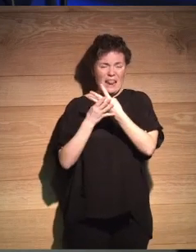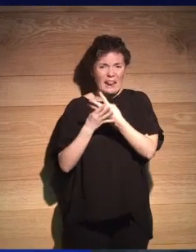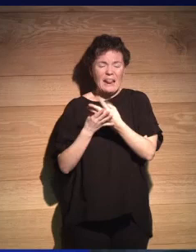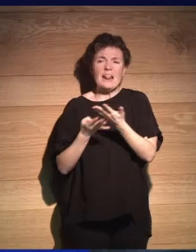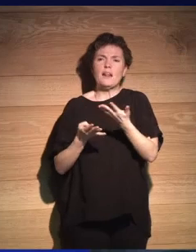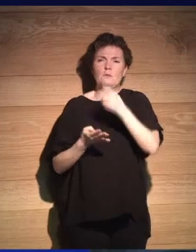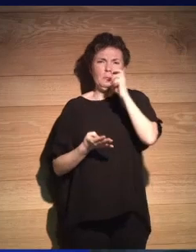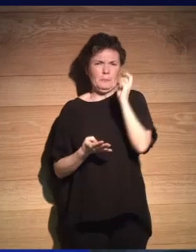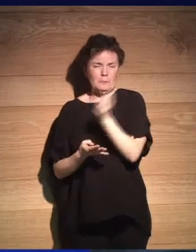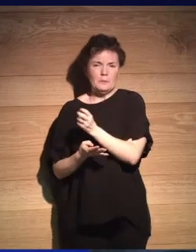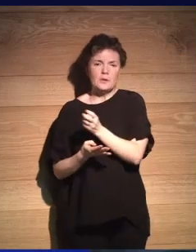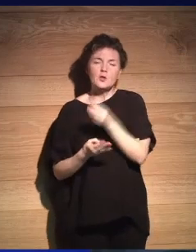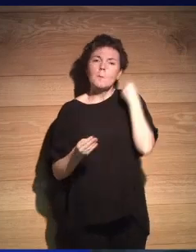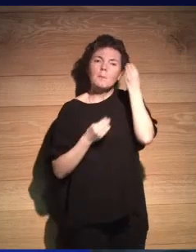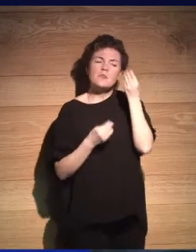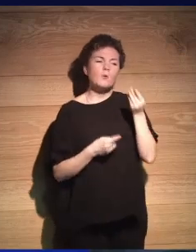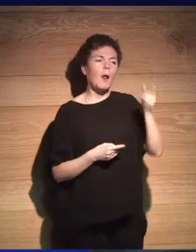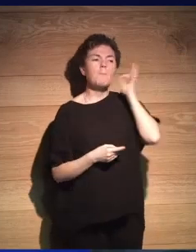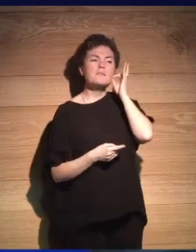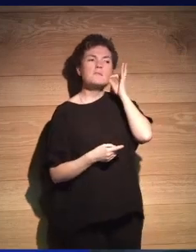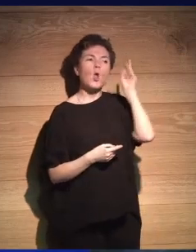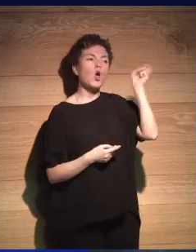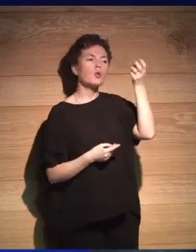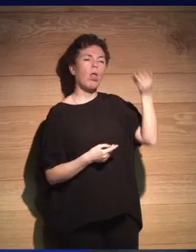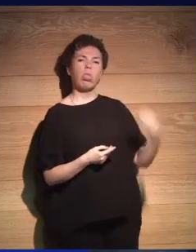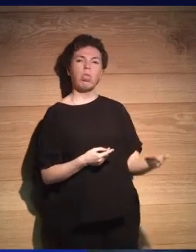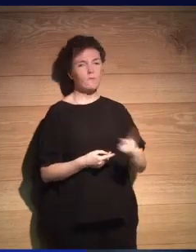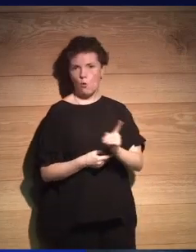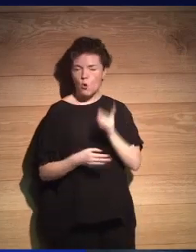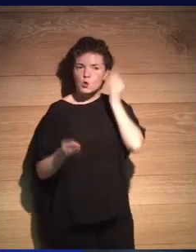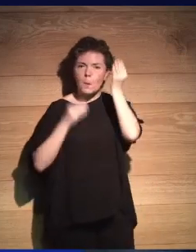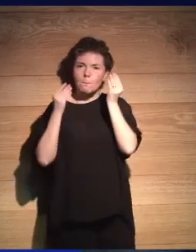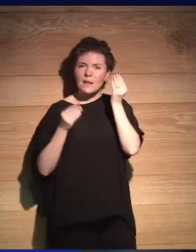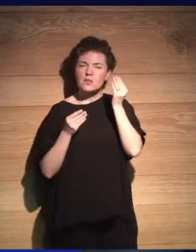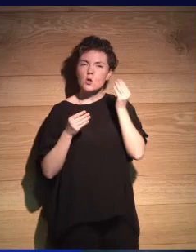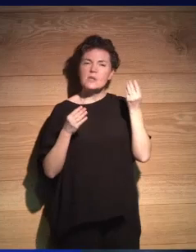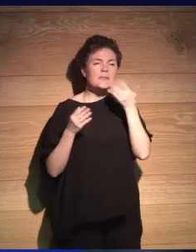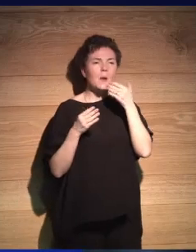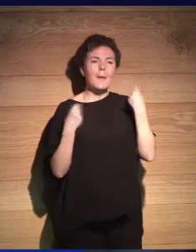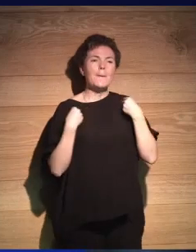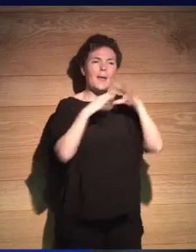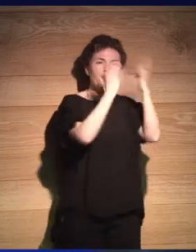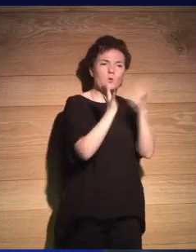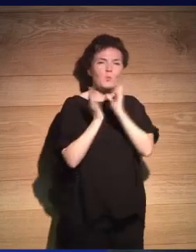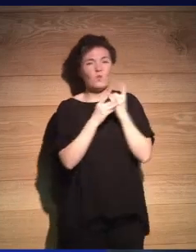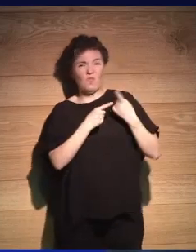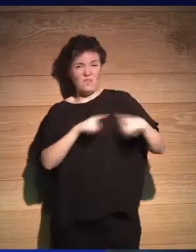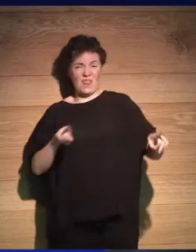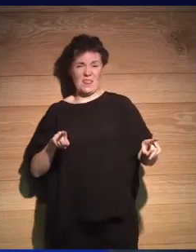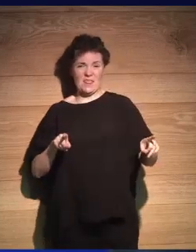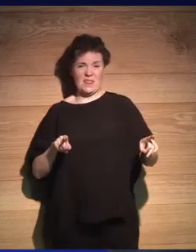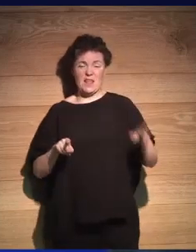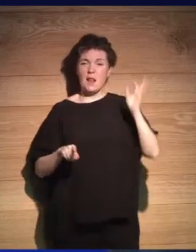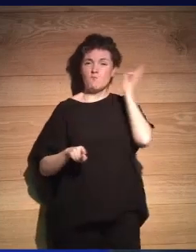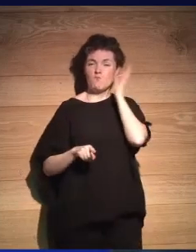Yo no creo que las mire, que las desprecie. Yo creo que es que están de verdad en dos universos muy diferentes. El de